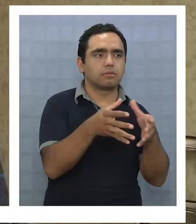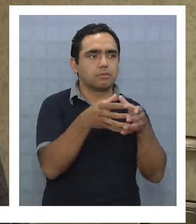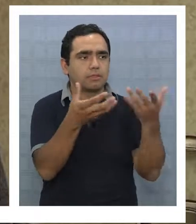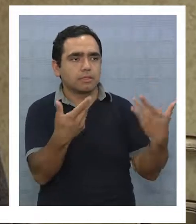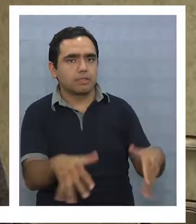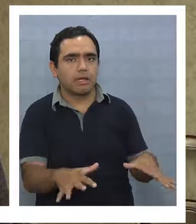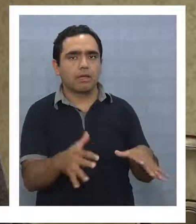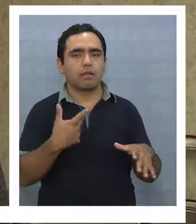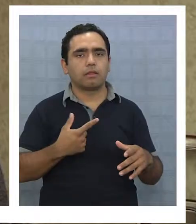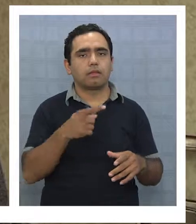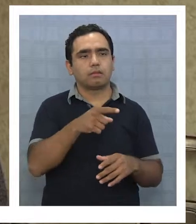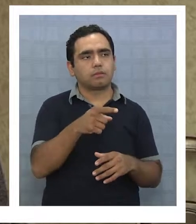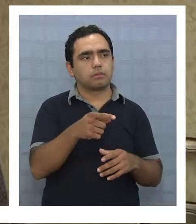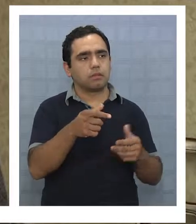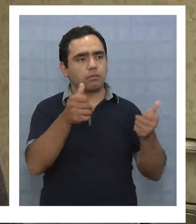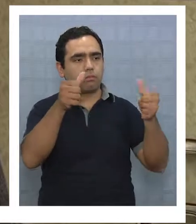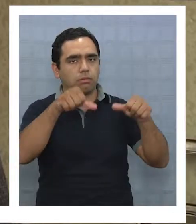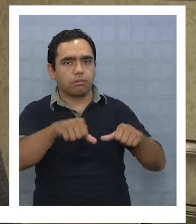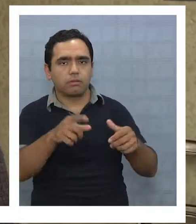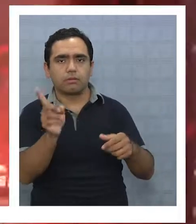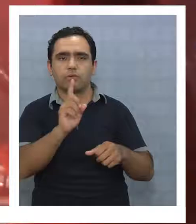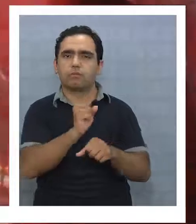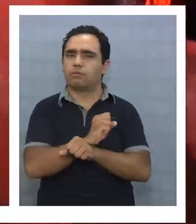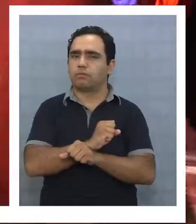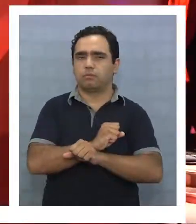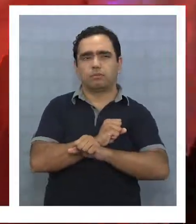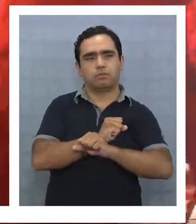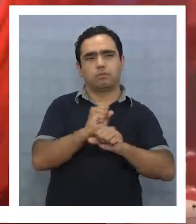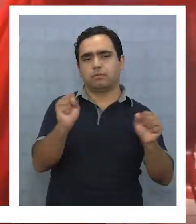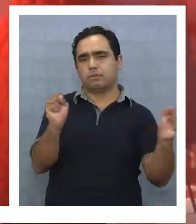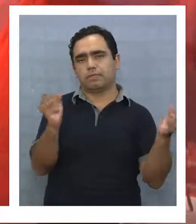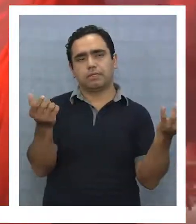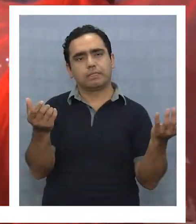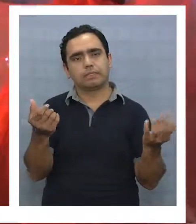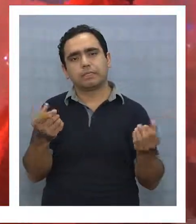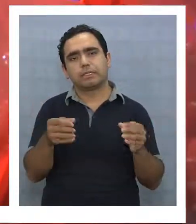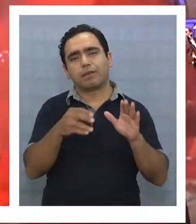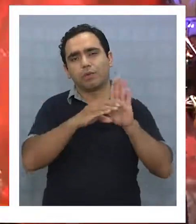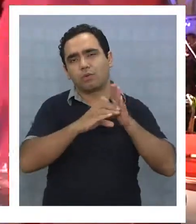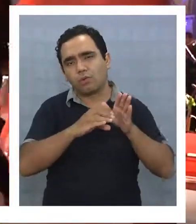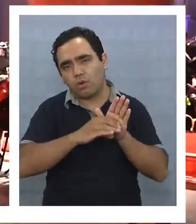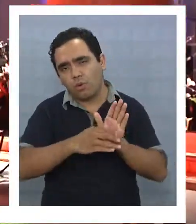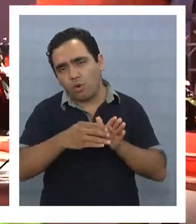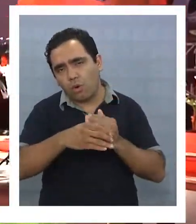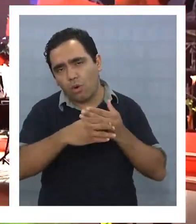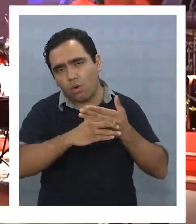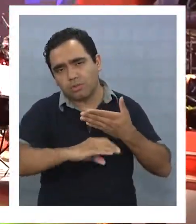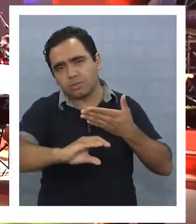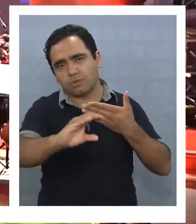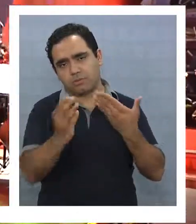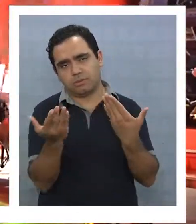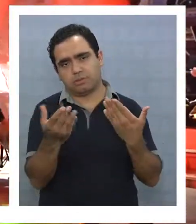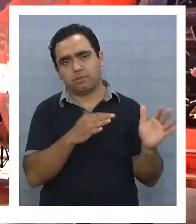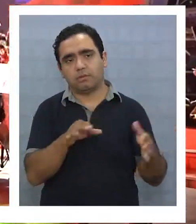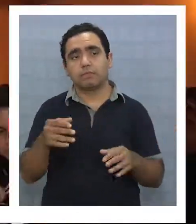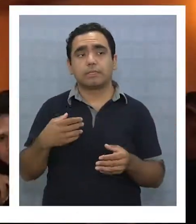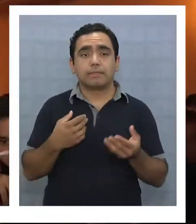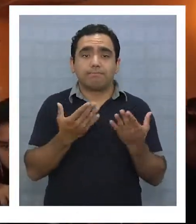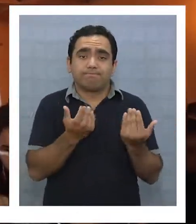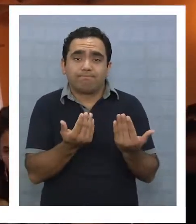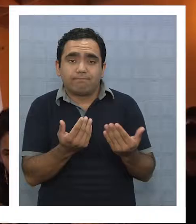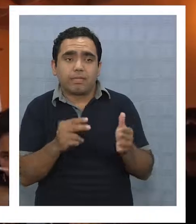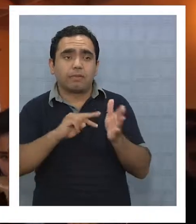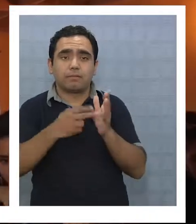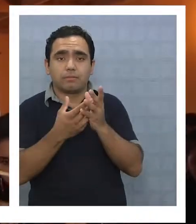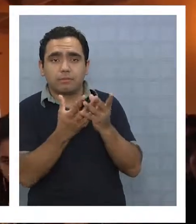tener esta sufrida, digamos, esta molestia, esta consecuencia que ha tenido últimamente. Mientras se espera la solución, la